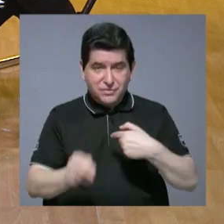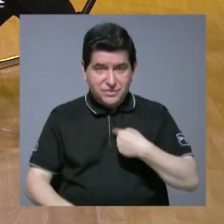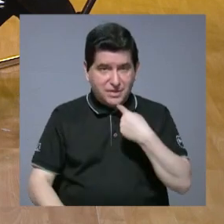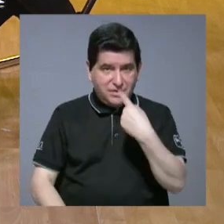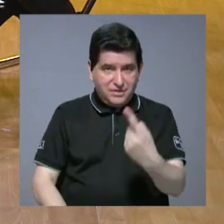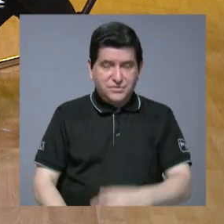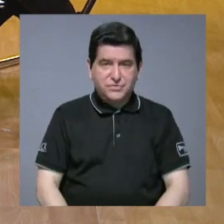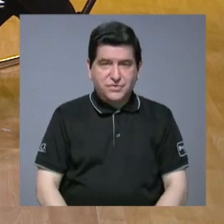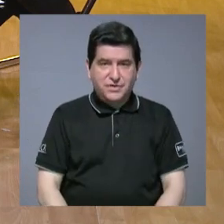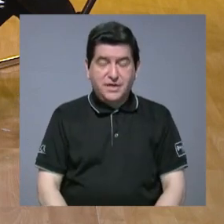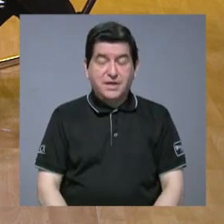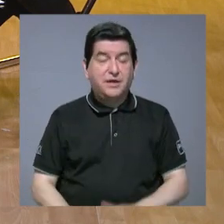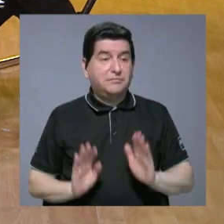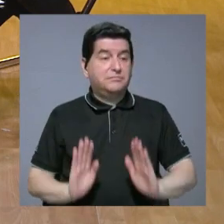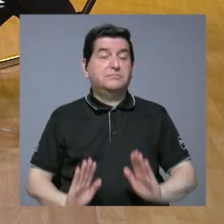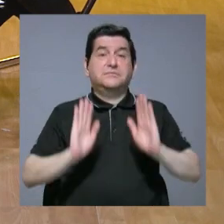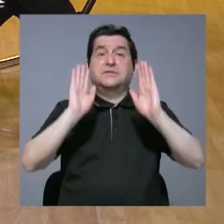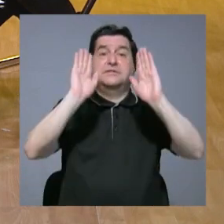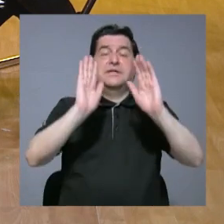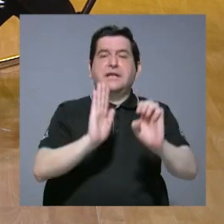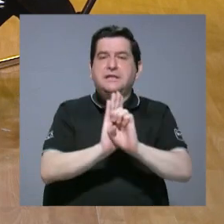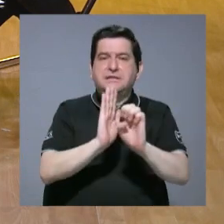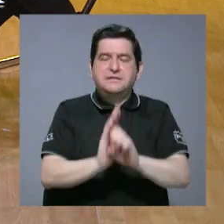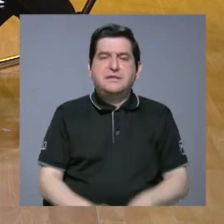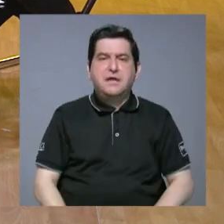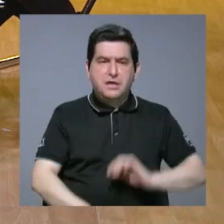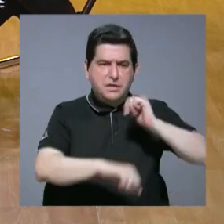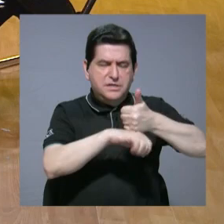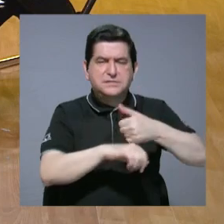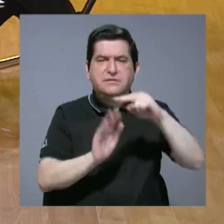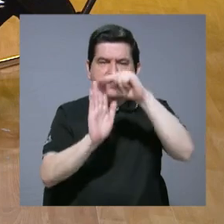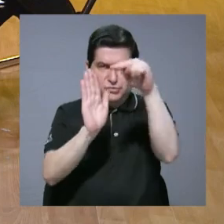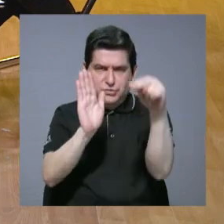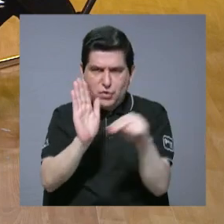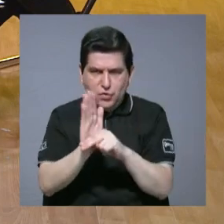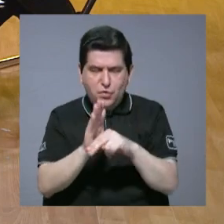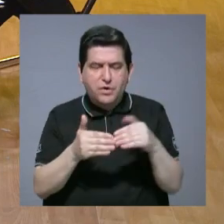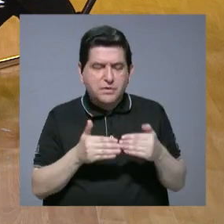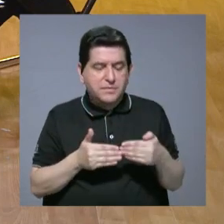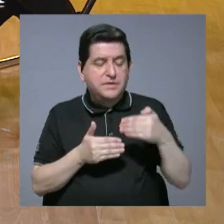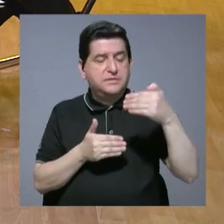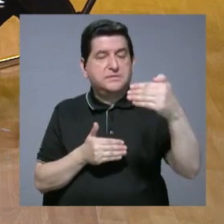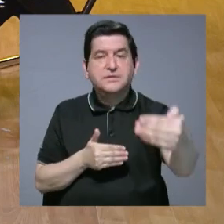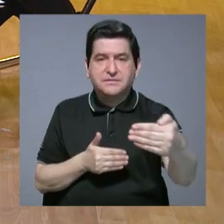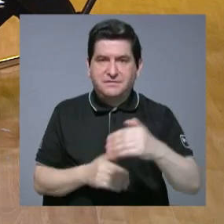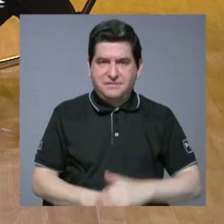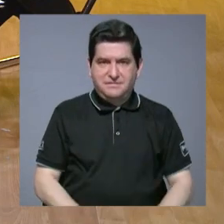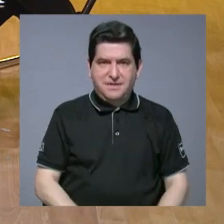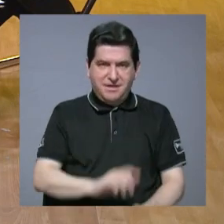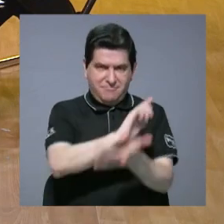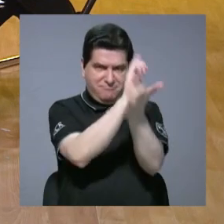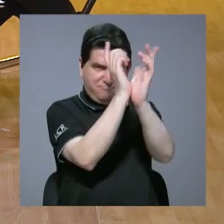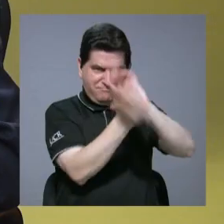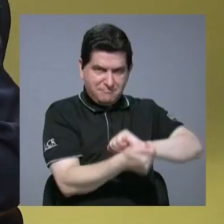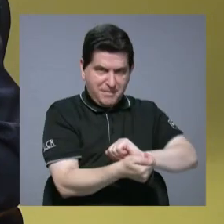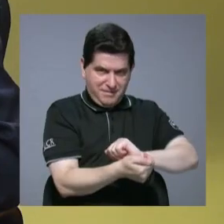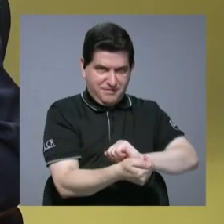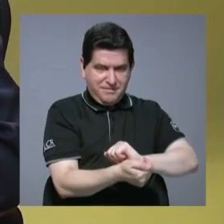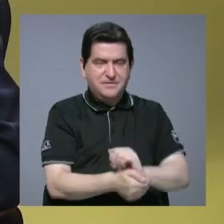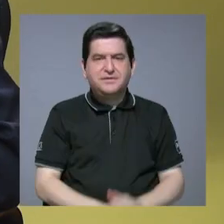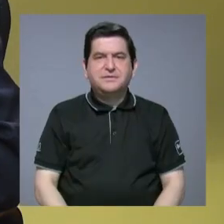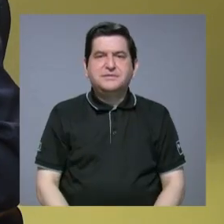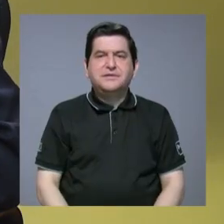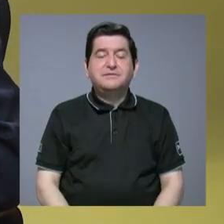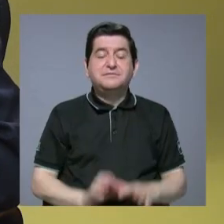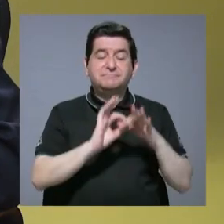fue ejemplar, y además estableció una serie de parámetros a partir de entonces que modificaron mucho